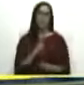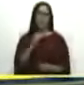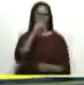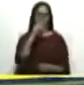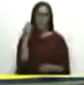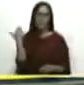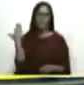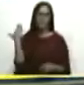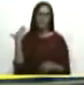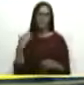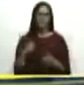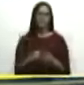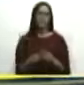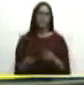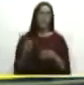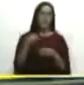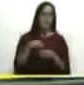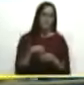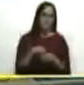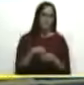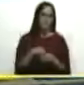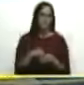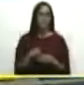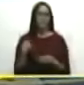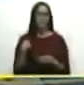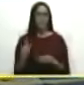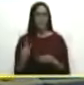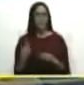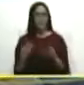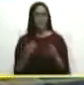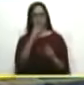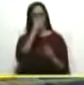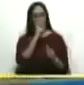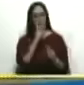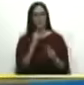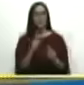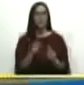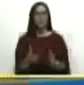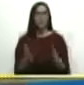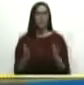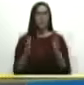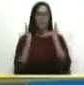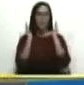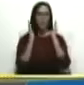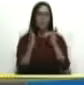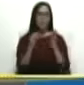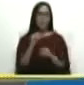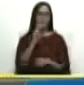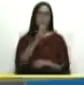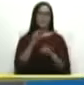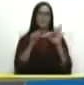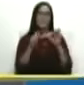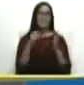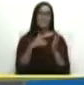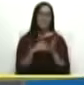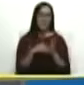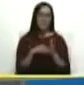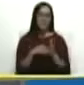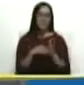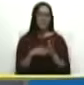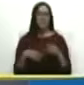pasado, adicionalmente, por primera vez en muchísimos años, logramos atender 26.000